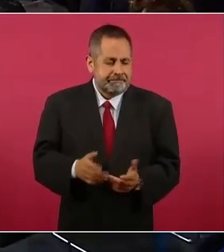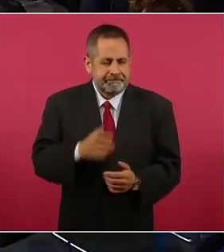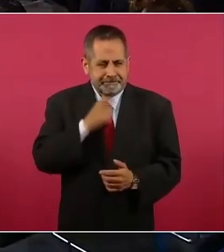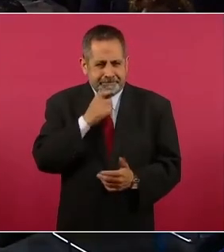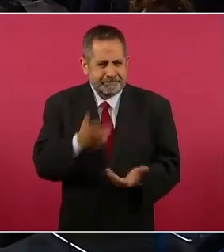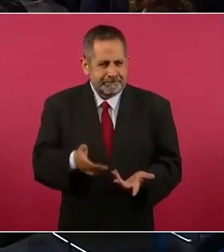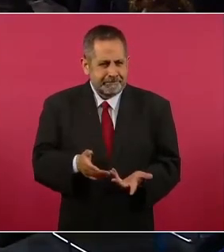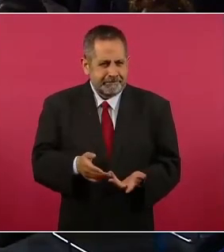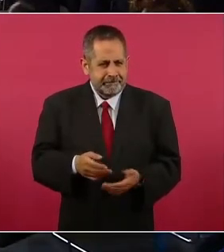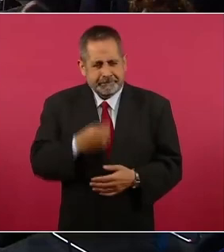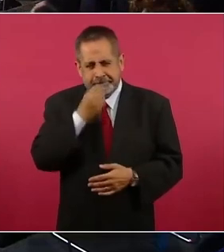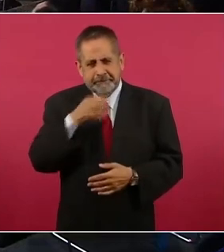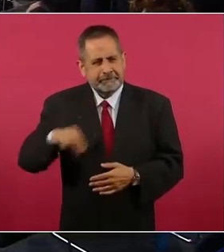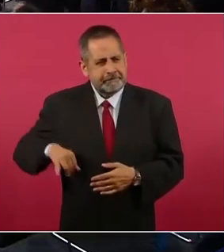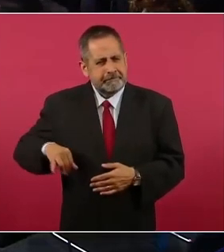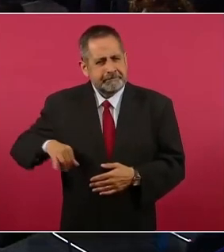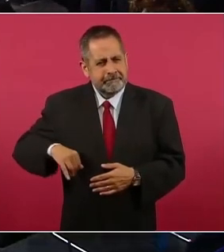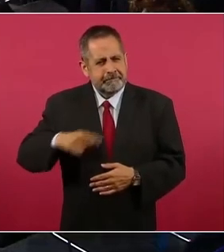Eso es muy interesante,